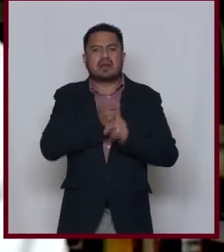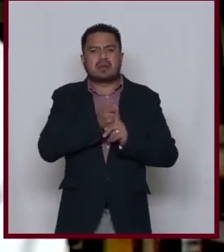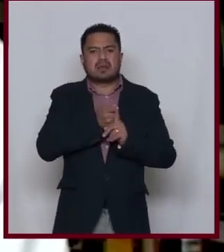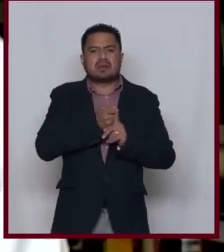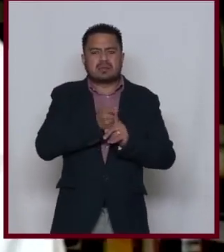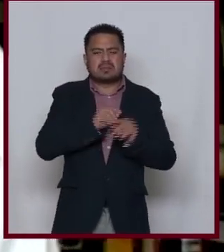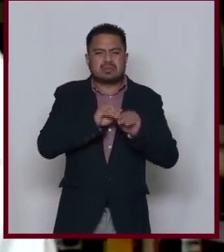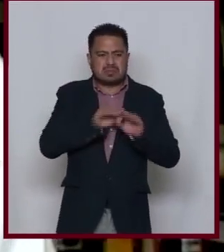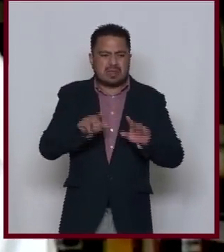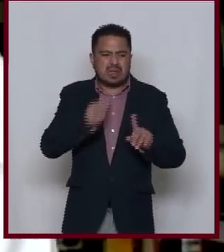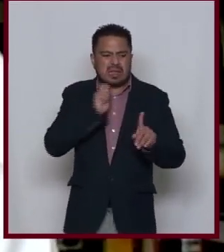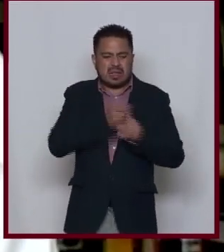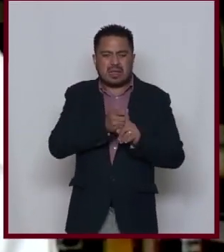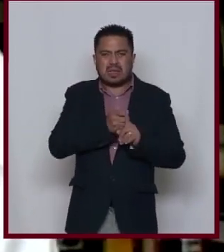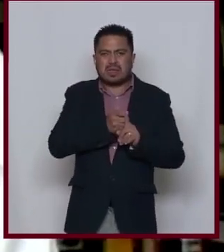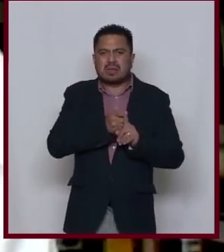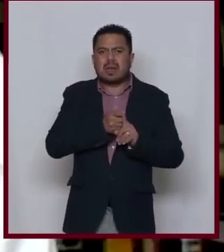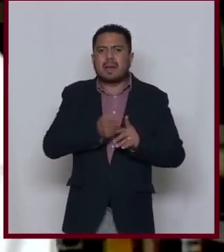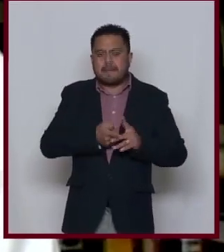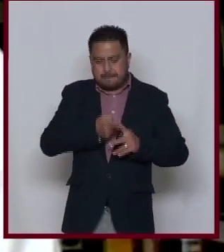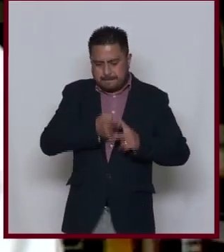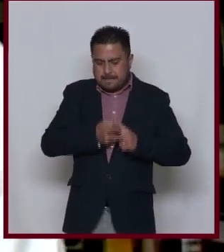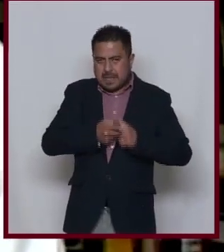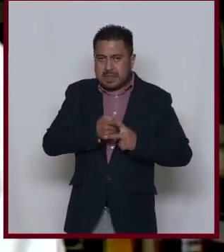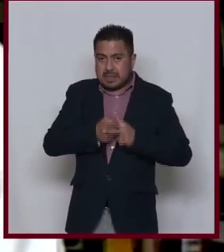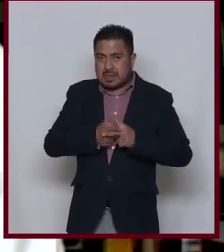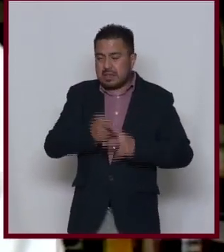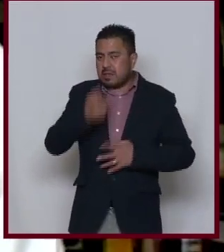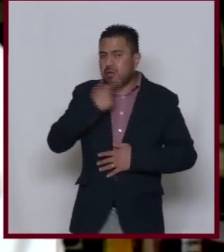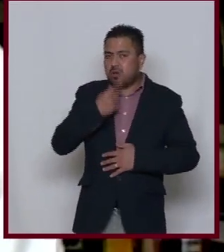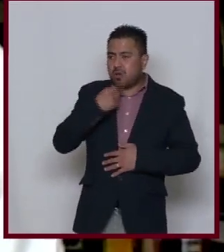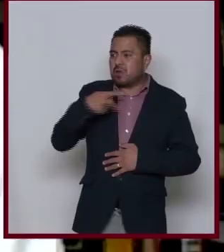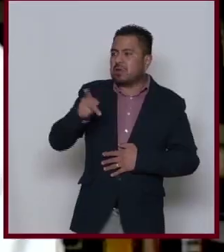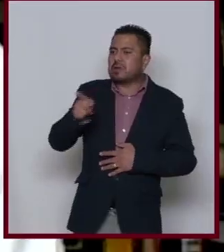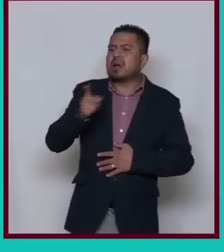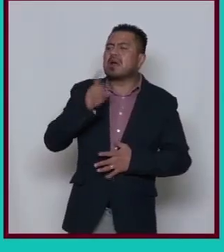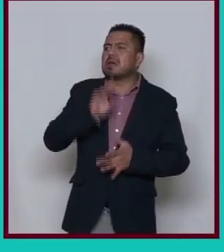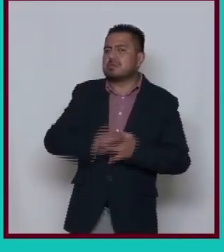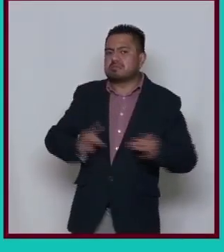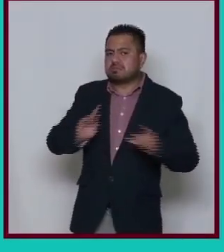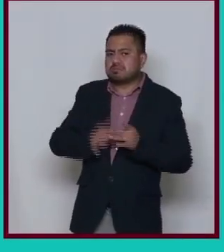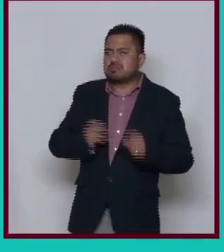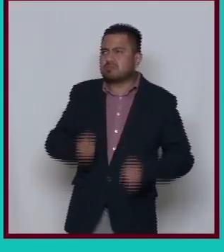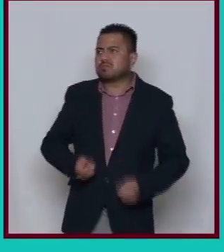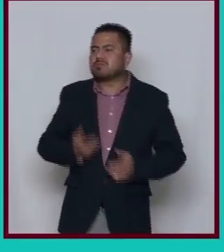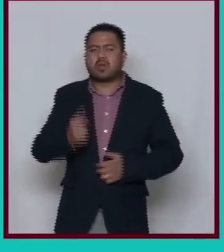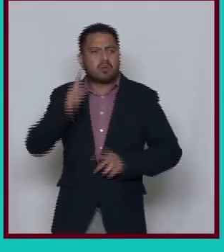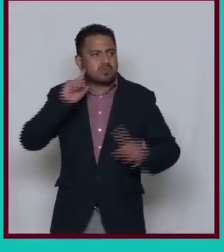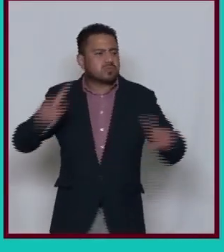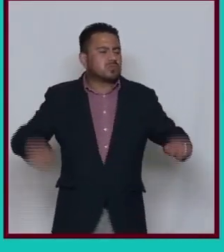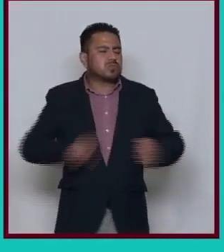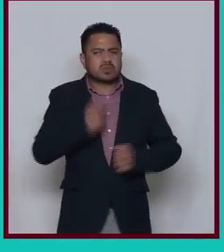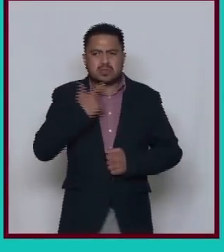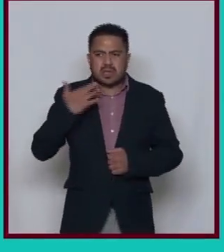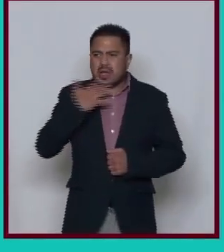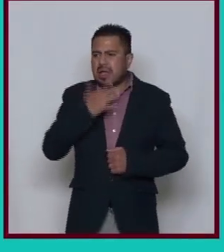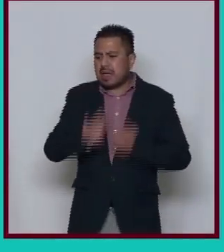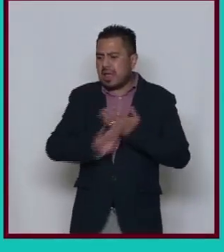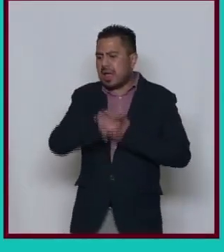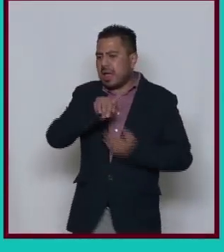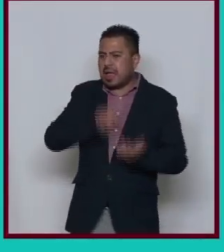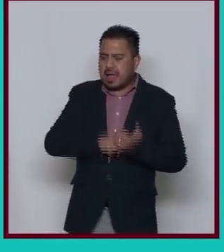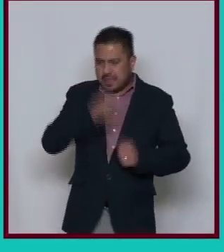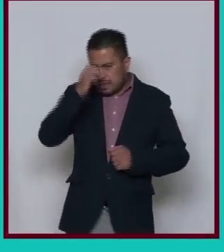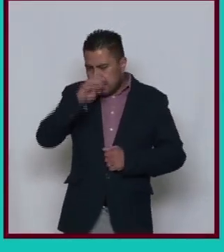Leibniz, que es un matemático, que él decía: la música es el placer que el alma